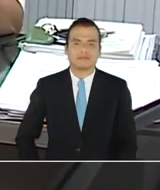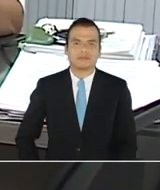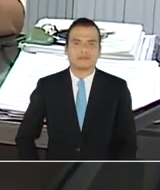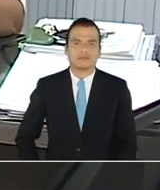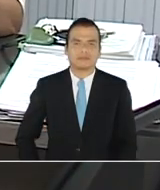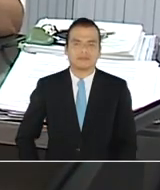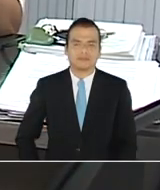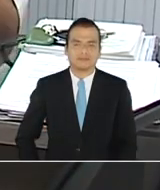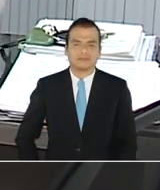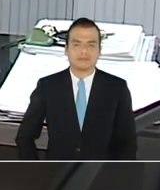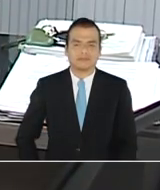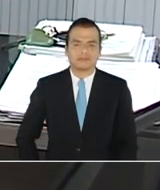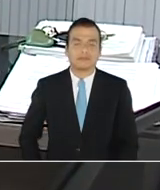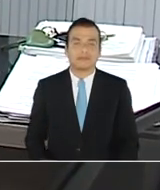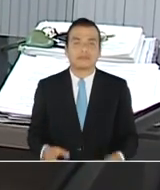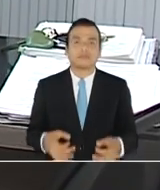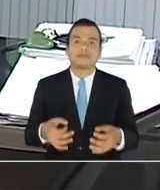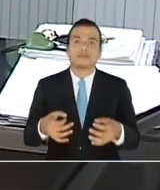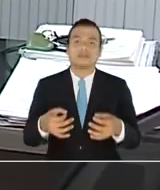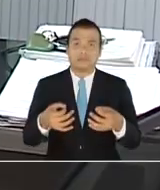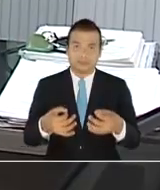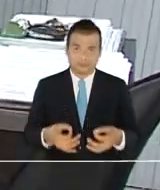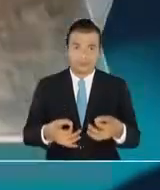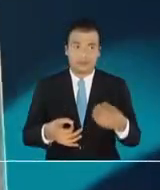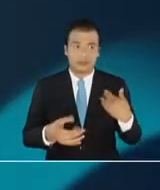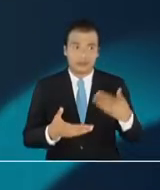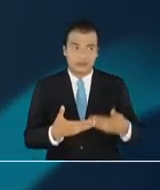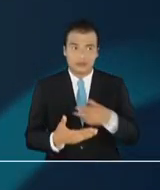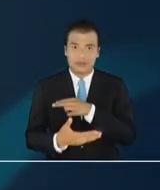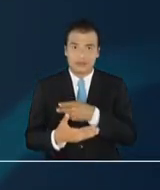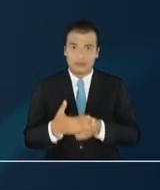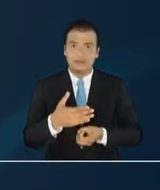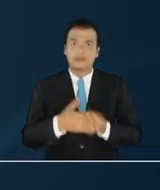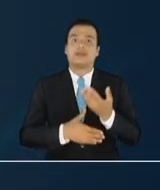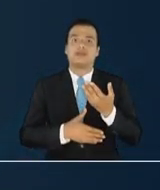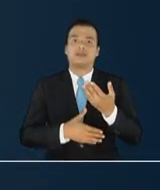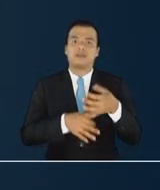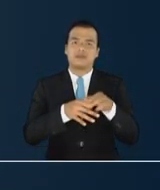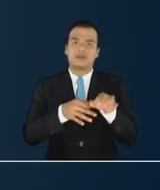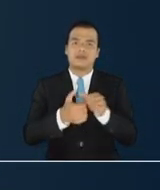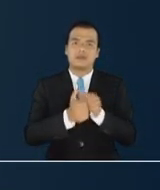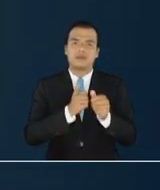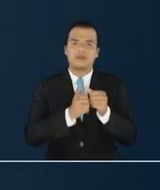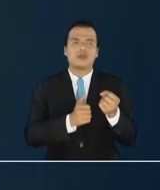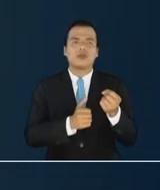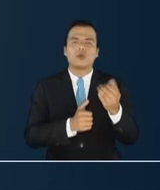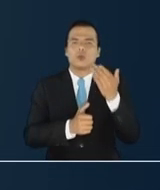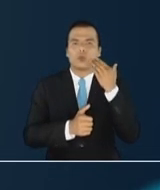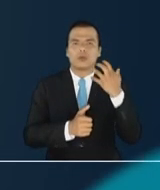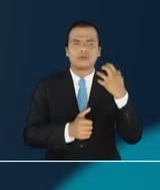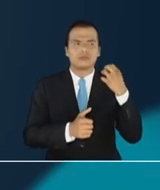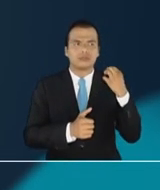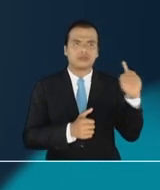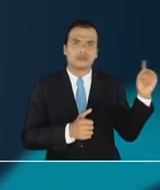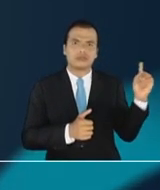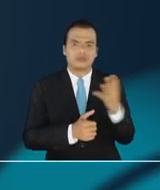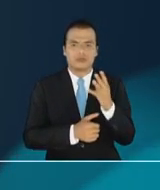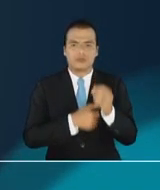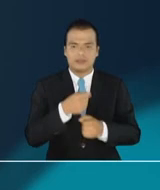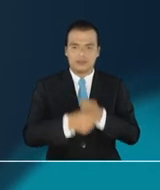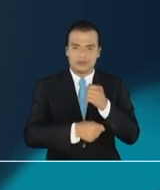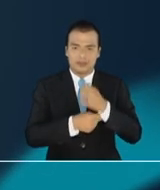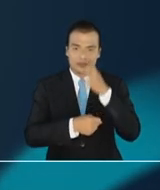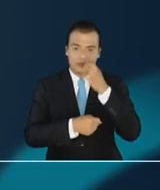paralímpico hace 44 años el caleño Pedro José Mejía inició la historia paralímpica de Colombia en Holanda ganó la